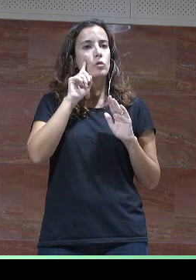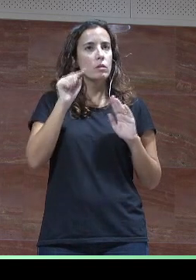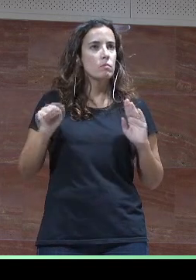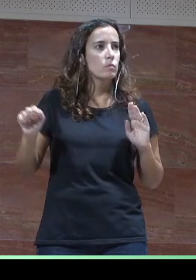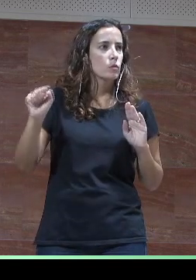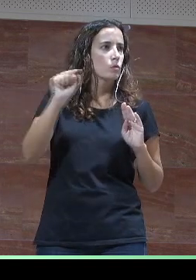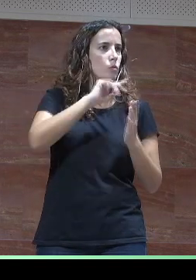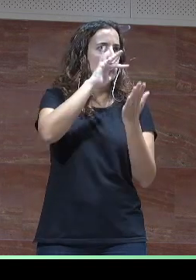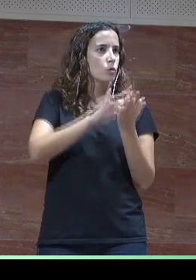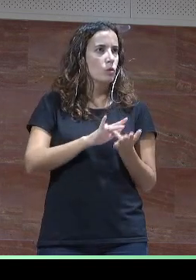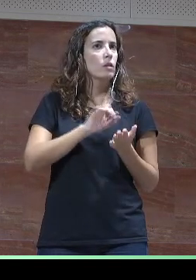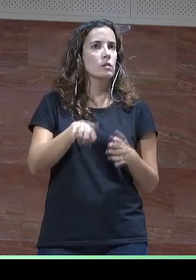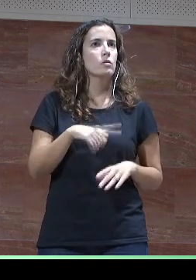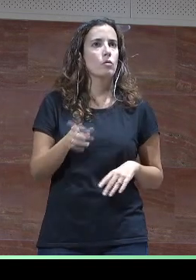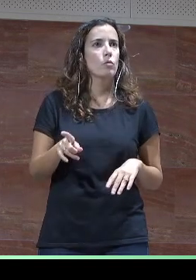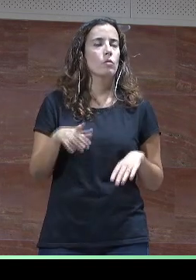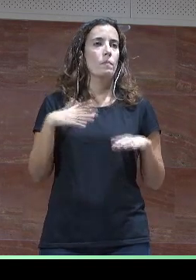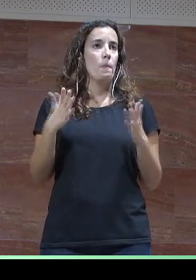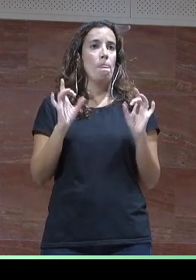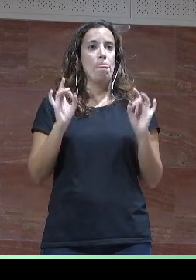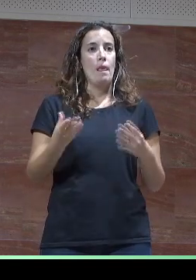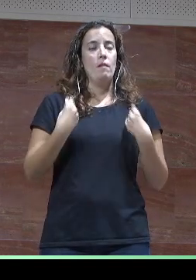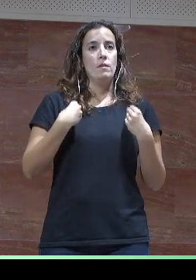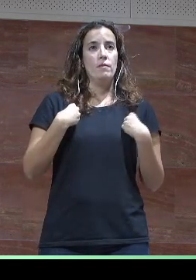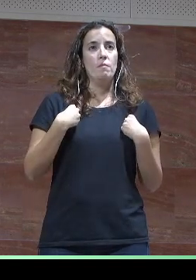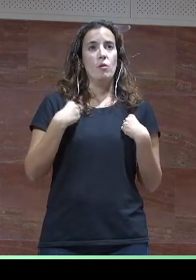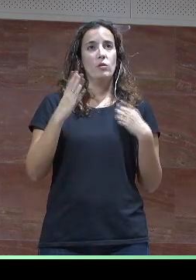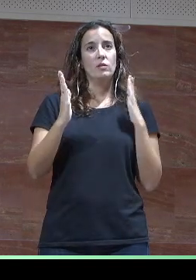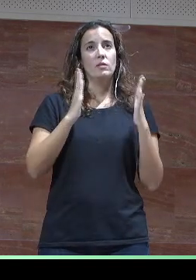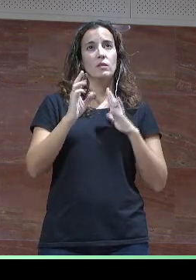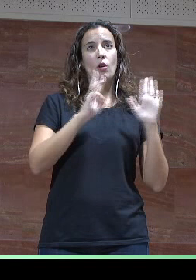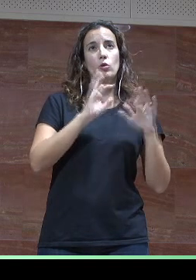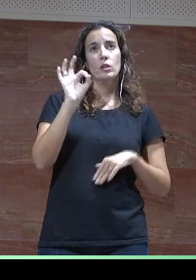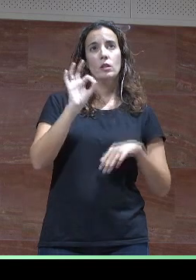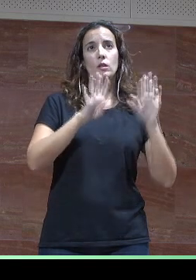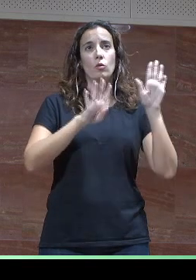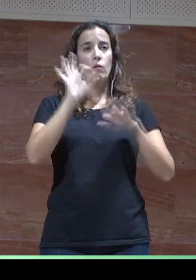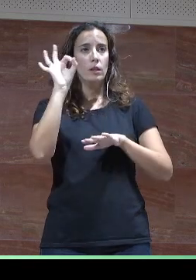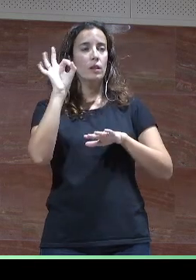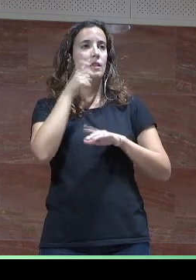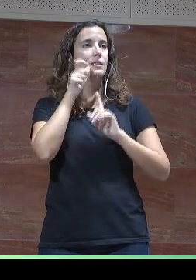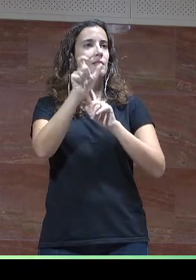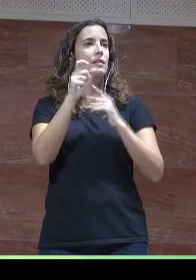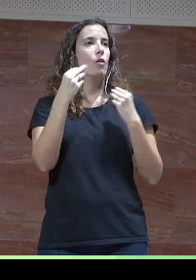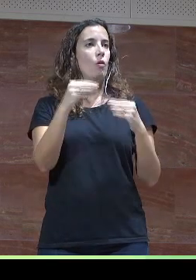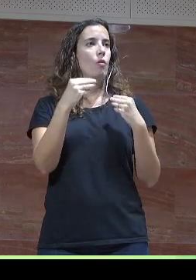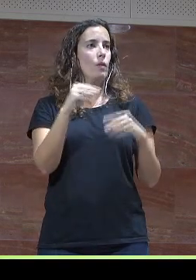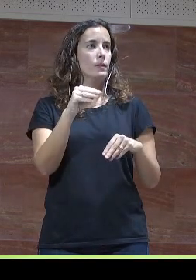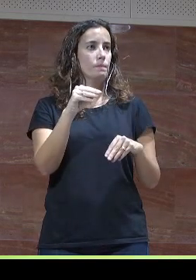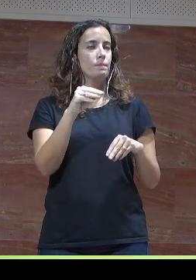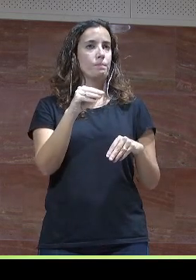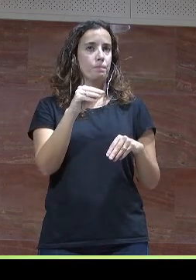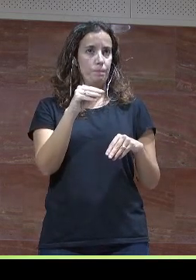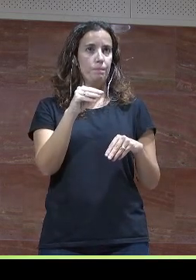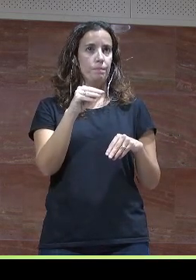vosotros o vosotras alguna vez, pero lo mismo que vivimos en los 80 y en los 90 con el término joven, que